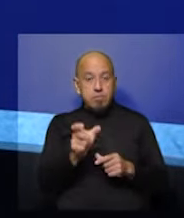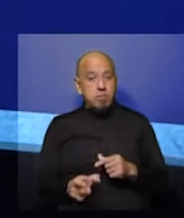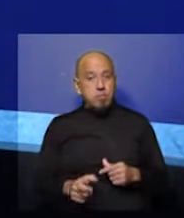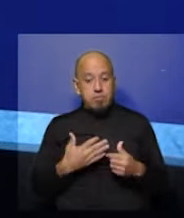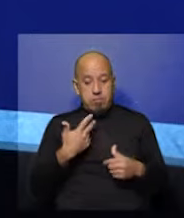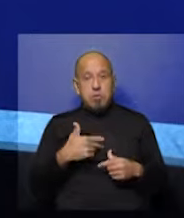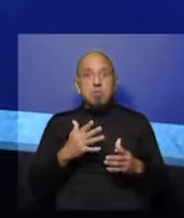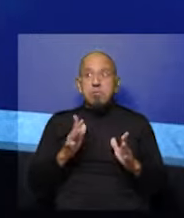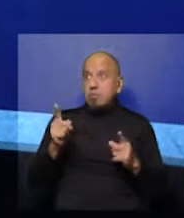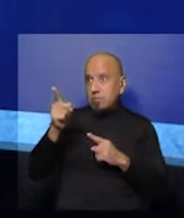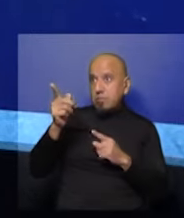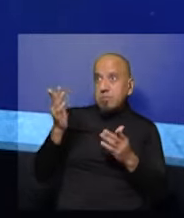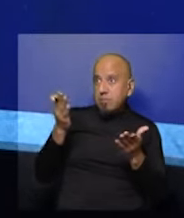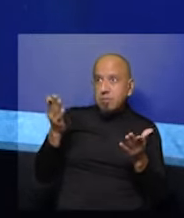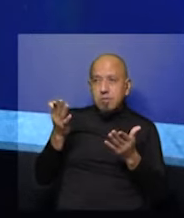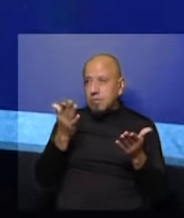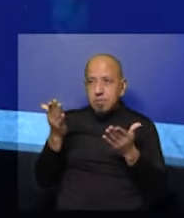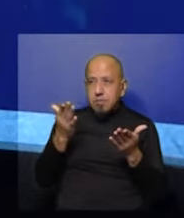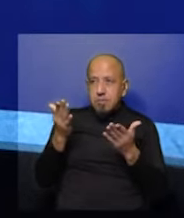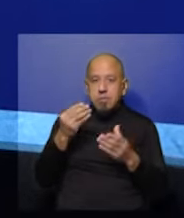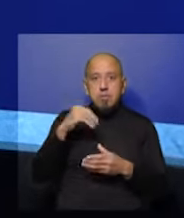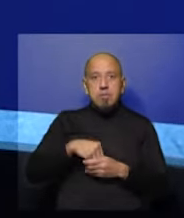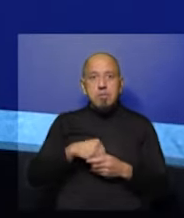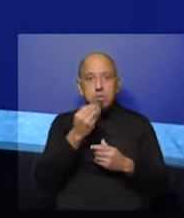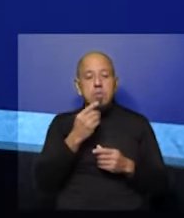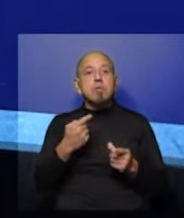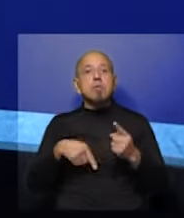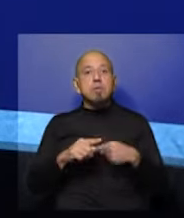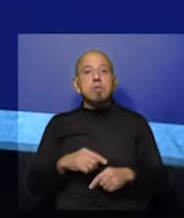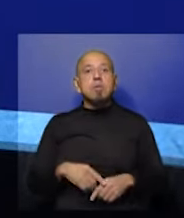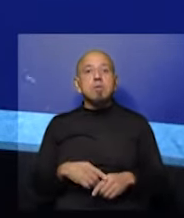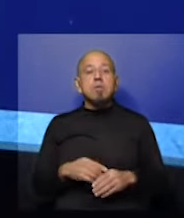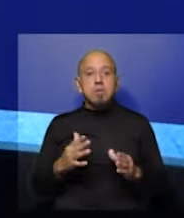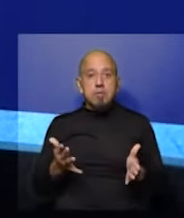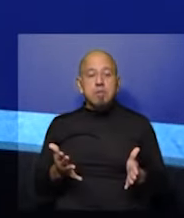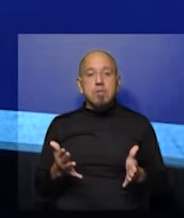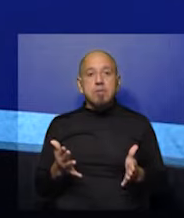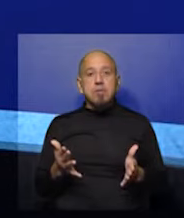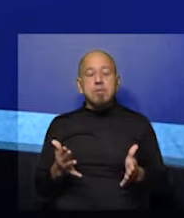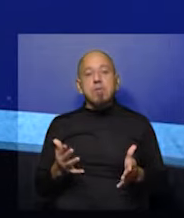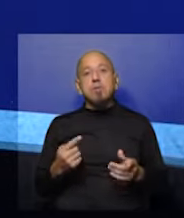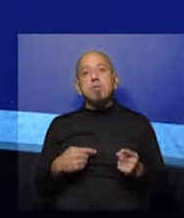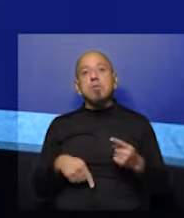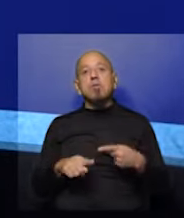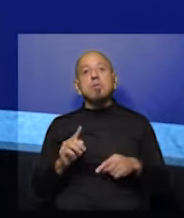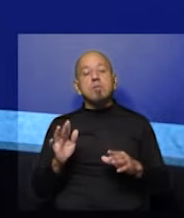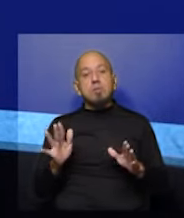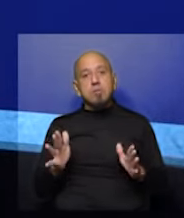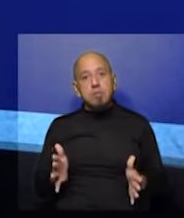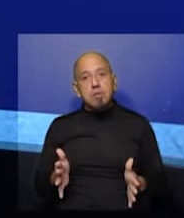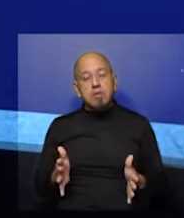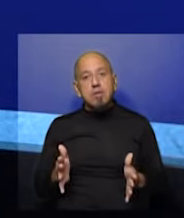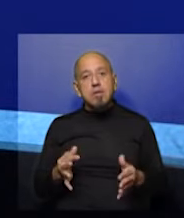es justamente que no te metas entre los instintos y la comida y ahora sí permitirme terminar